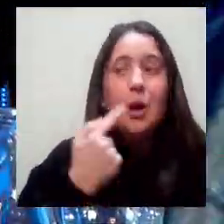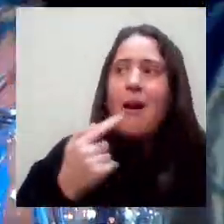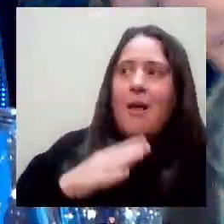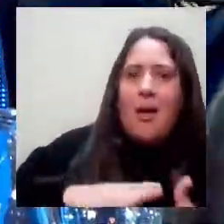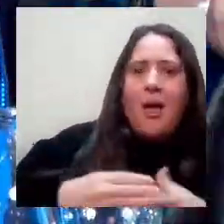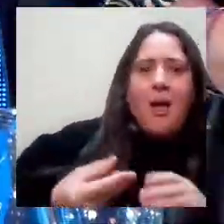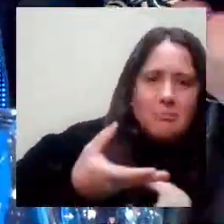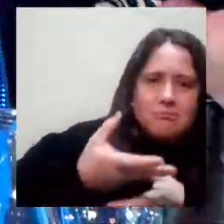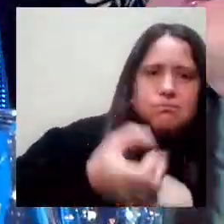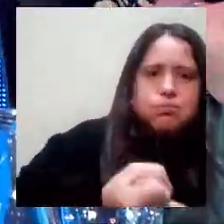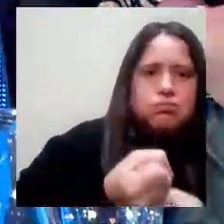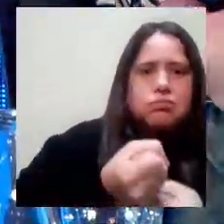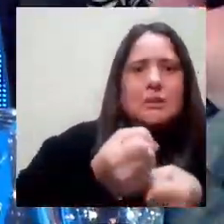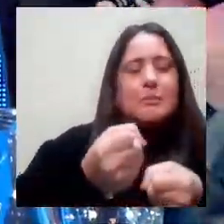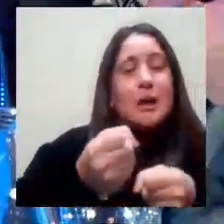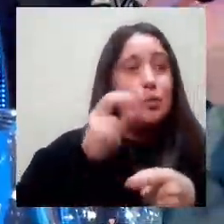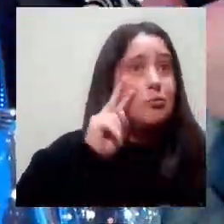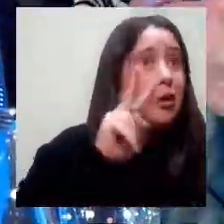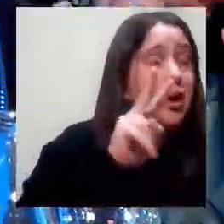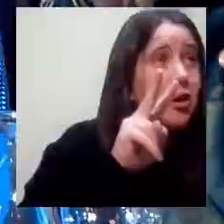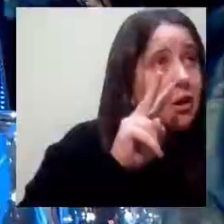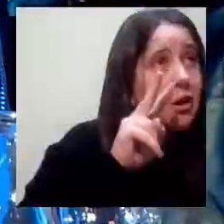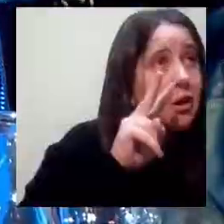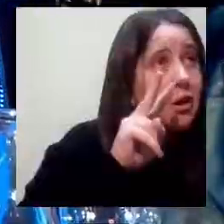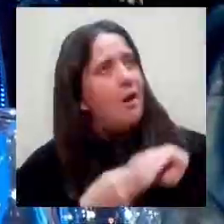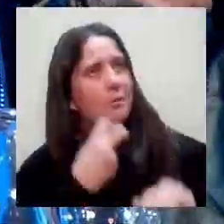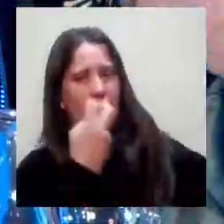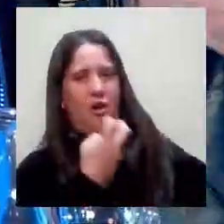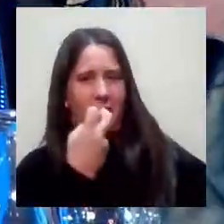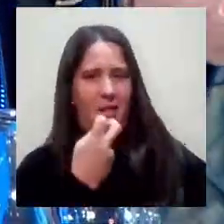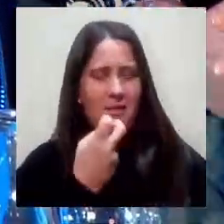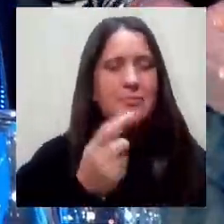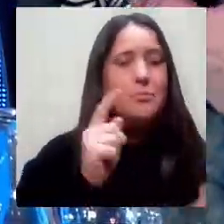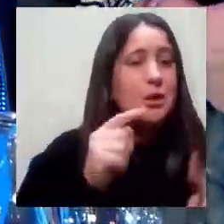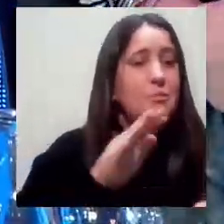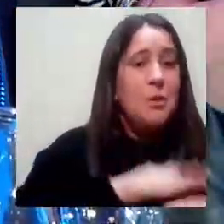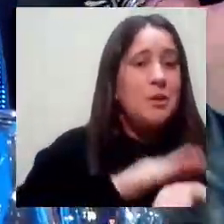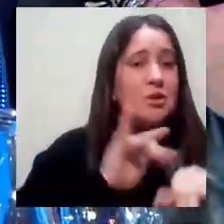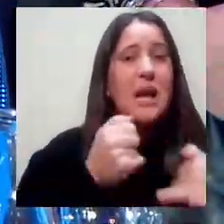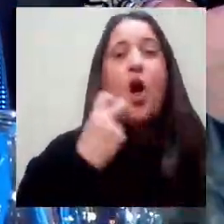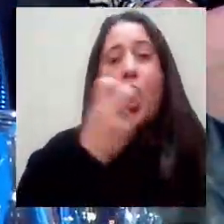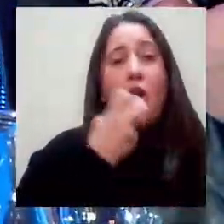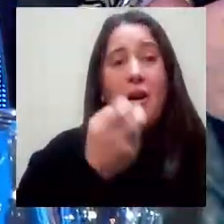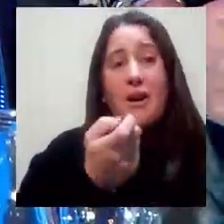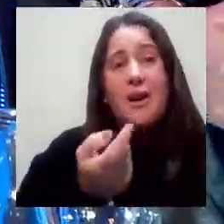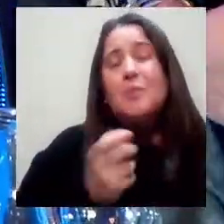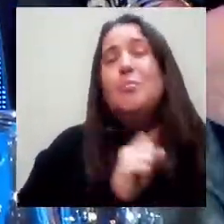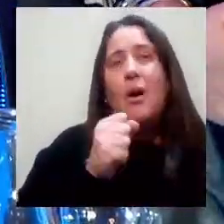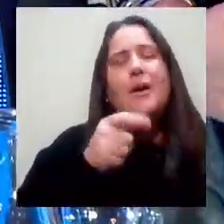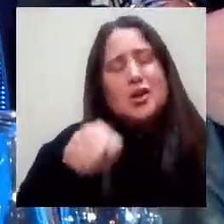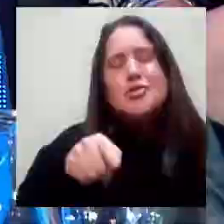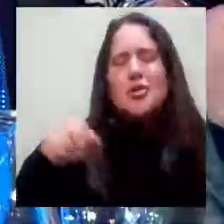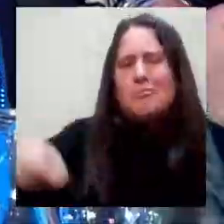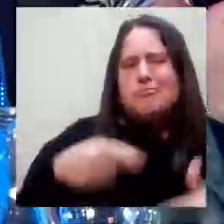transformar un código visual en un código de la oralidad? Porque luego que estemos en el código de la oralidad, ya pueden poner en juego todas